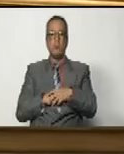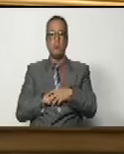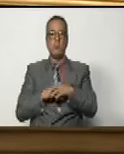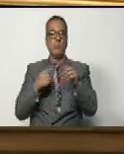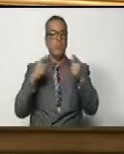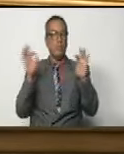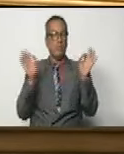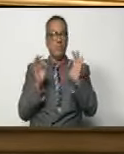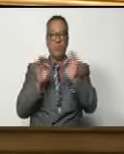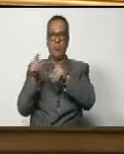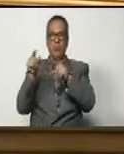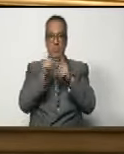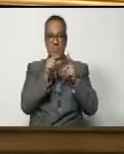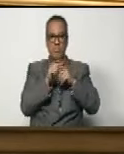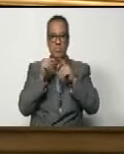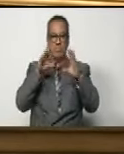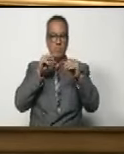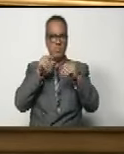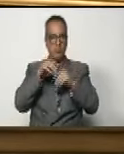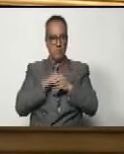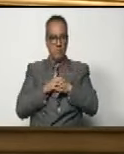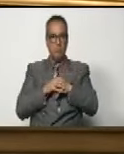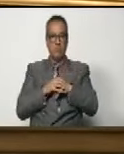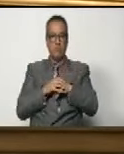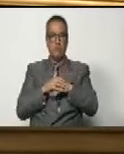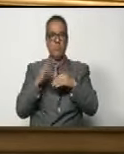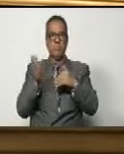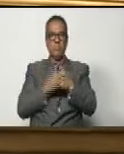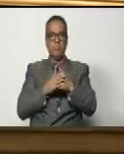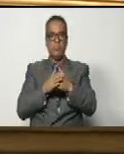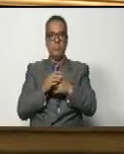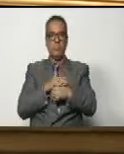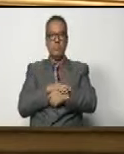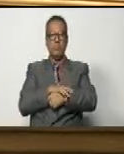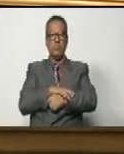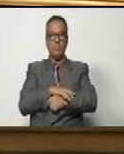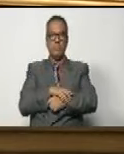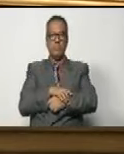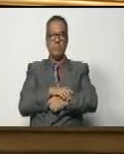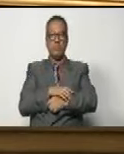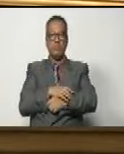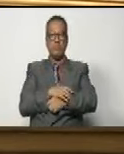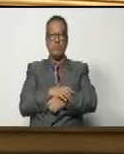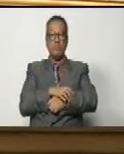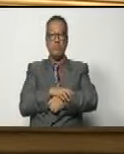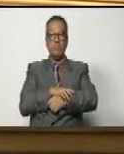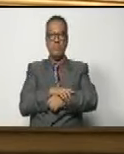Nadie más ha anotado en el derecho a palabra. Se va a cerrar. Se cierra.